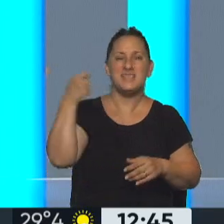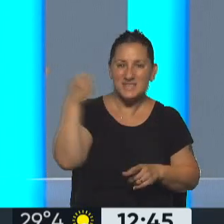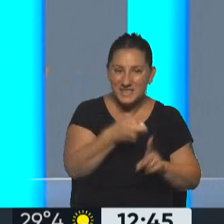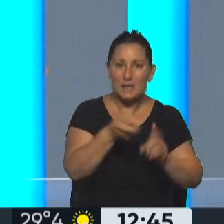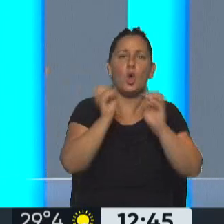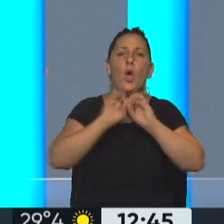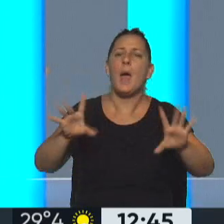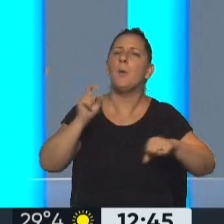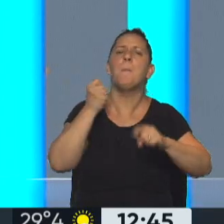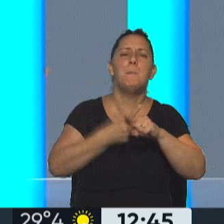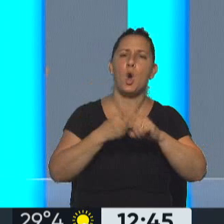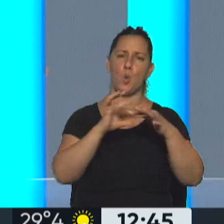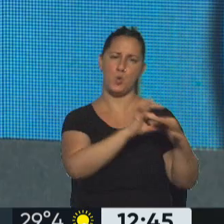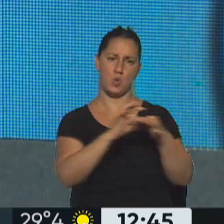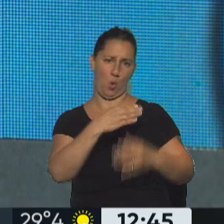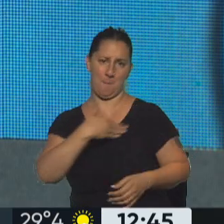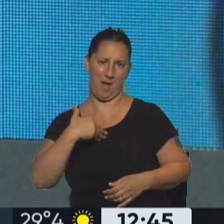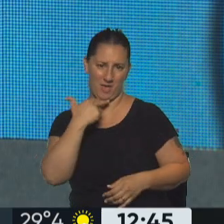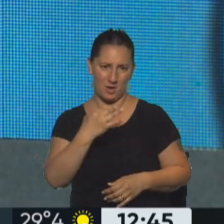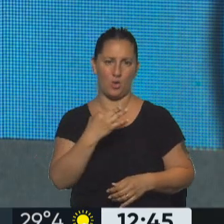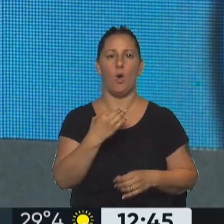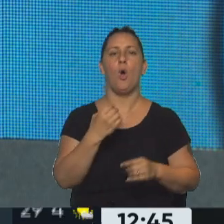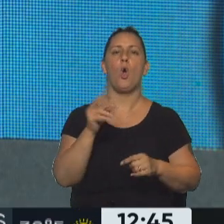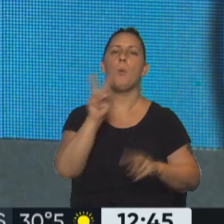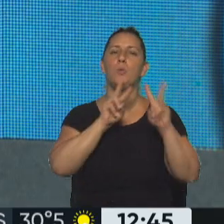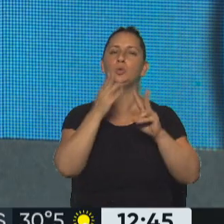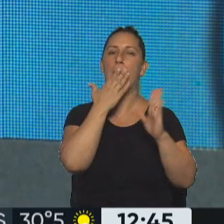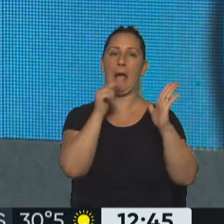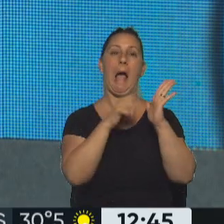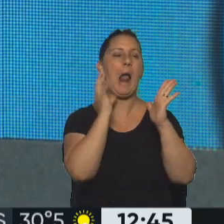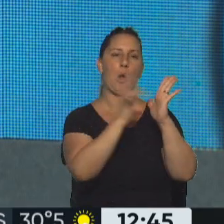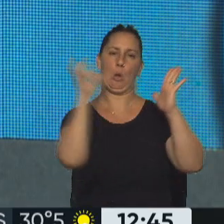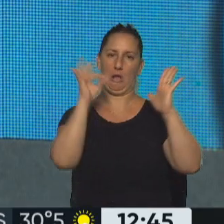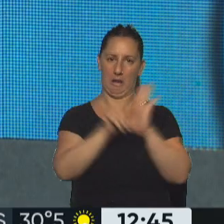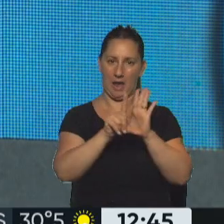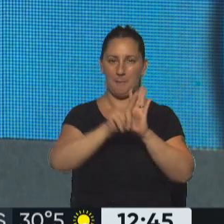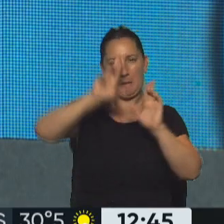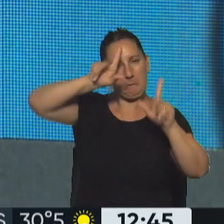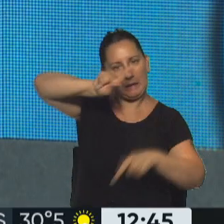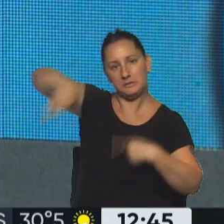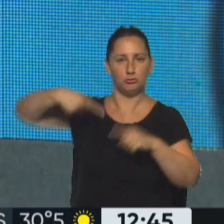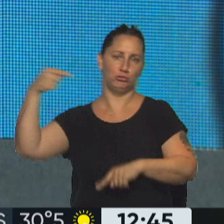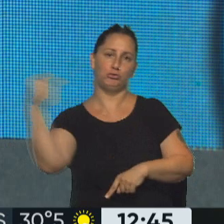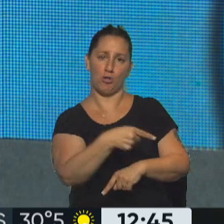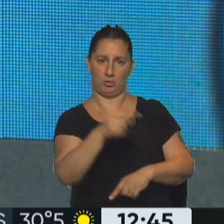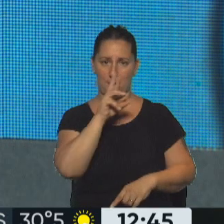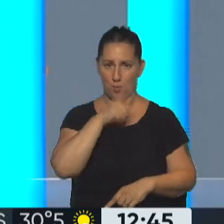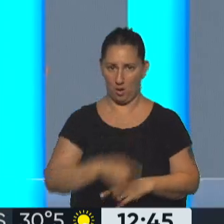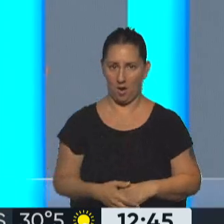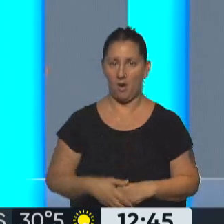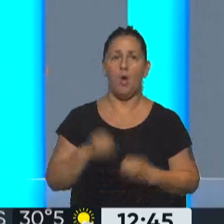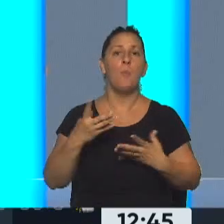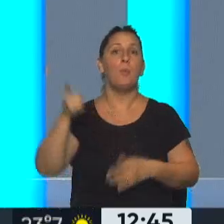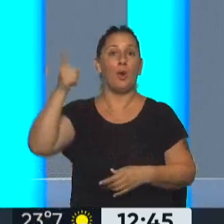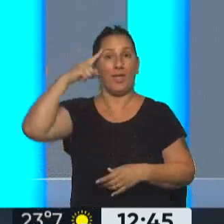agravado por el vínculo legal para detener exactamente le dan la vuelta porque como ellos